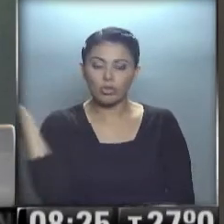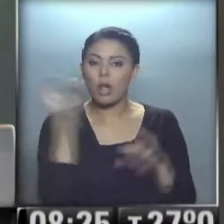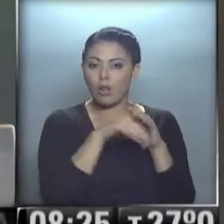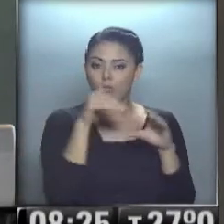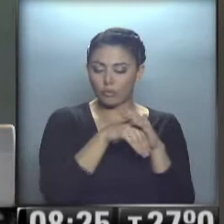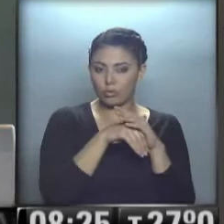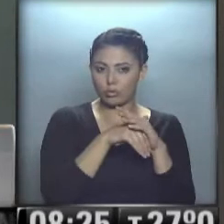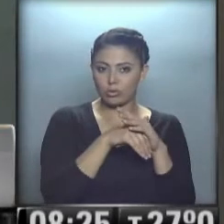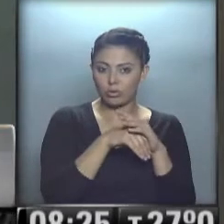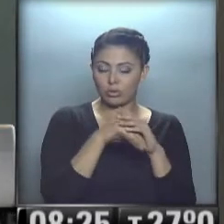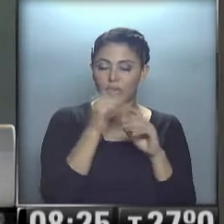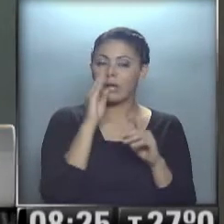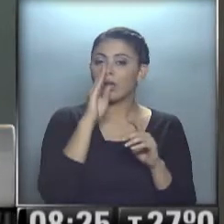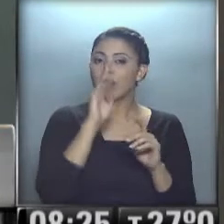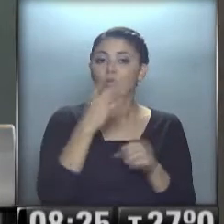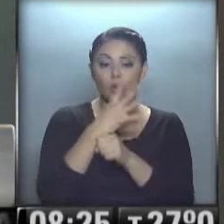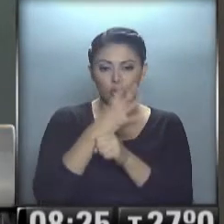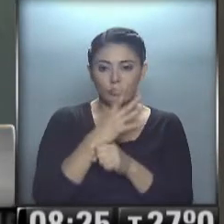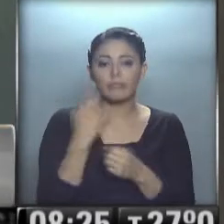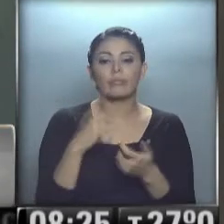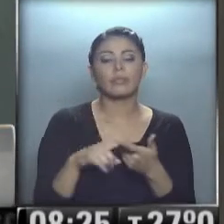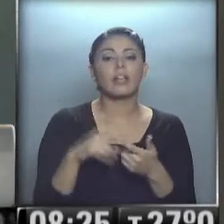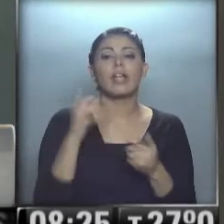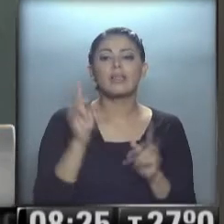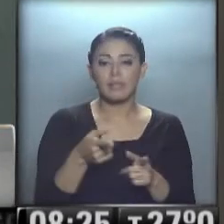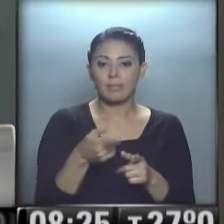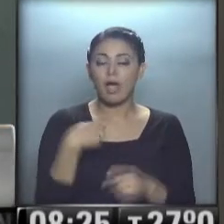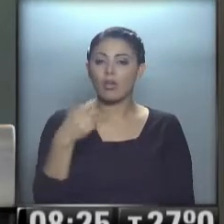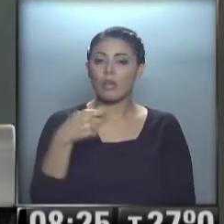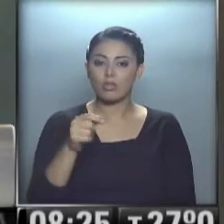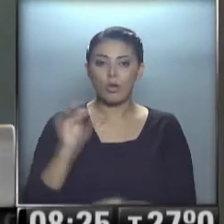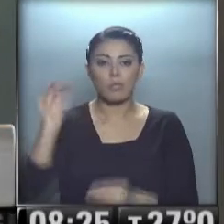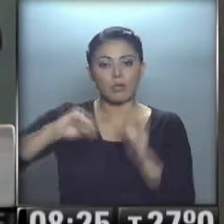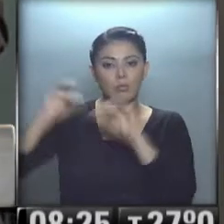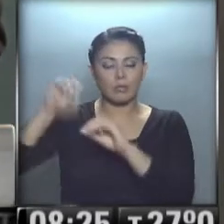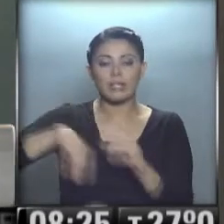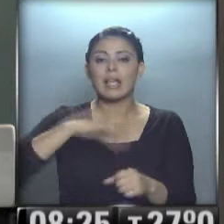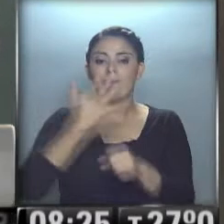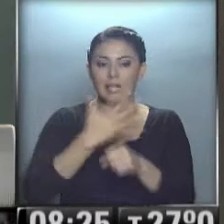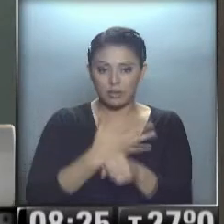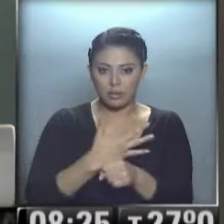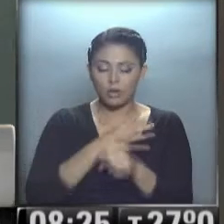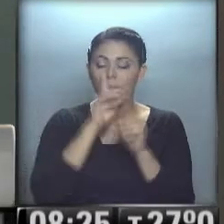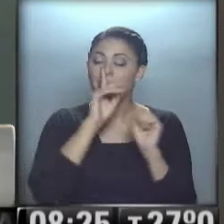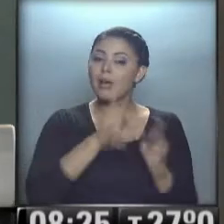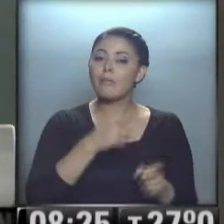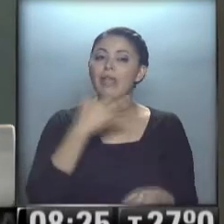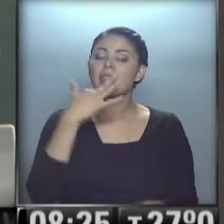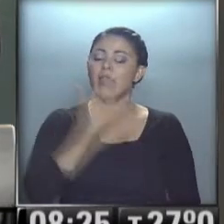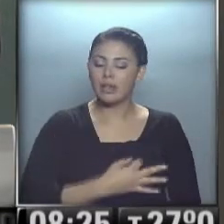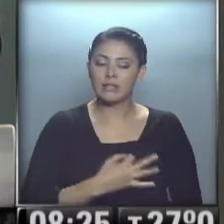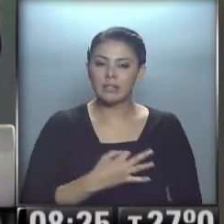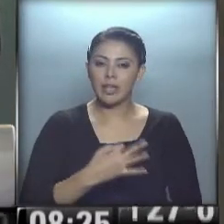Sustentabilidad. Cuarto, un incremento de la movilidad jubilatoria. Quinto, se ha establecido un mecanismo para